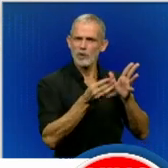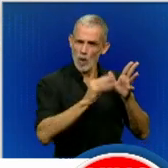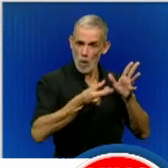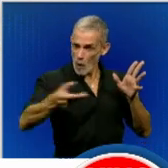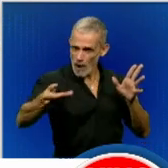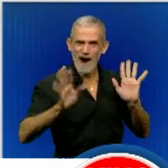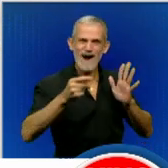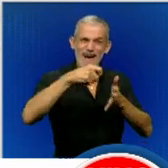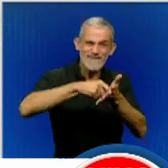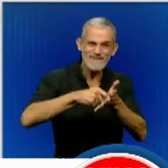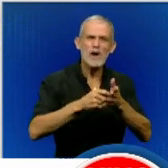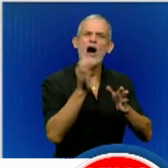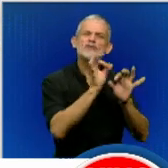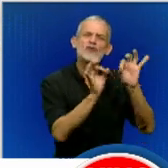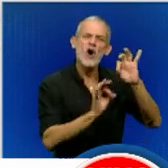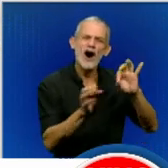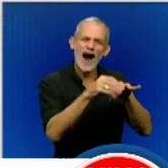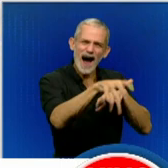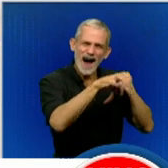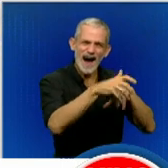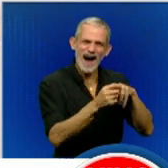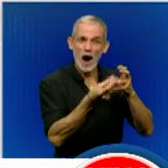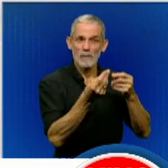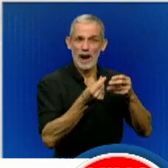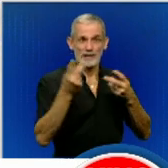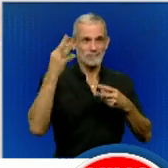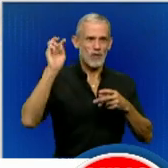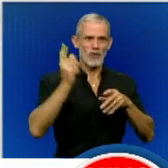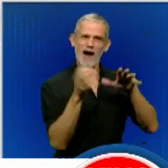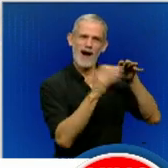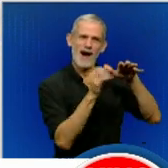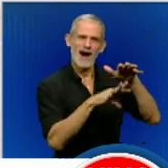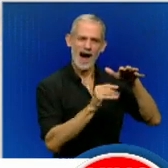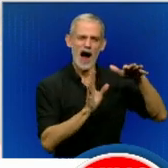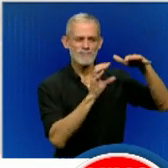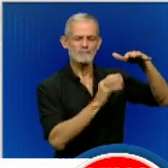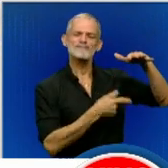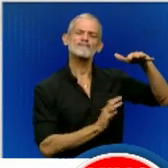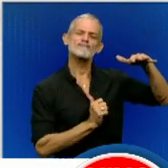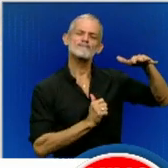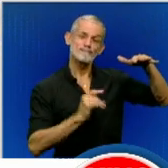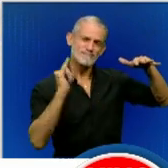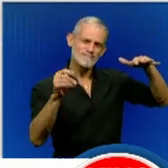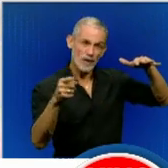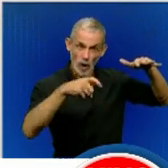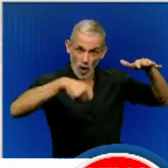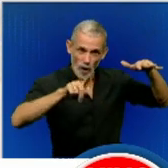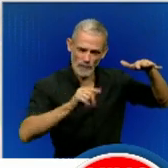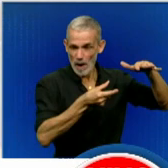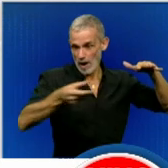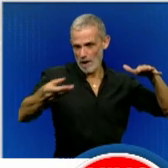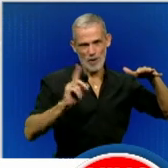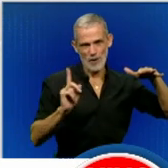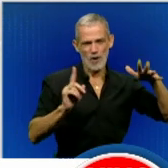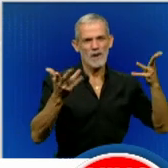conocido fondo de la soja que creo que fue el ejemplo más concreto del federalismo el recurso más federal porque en mi